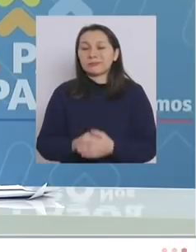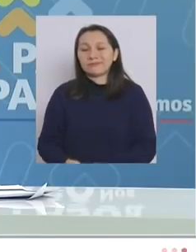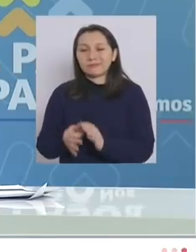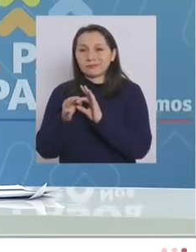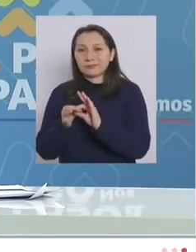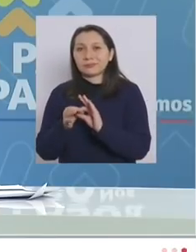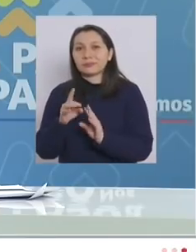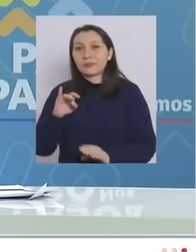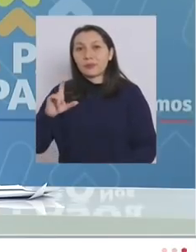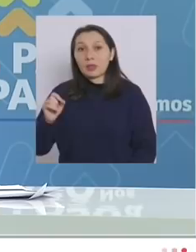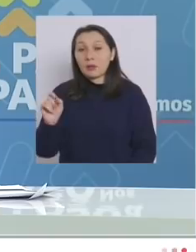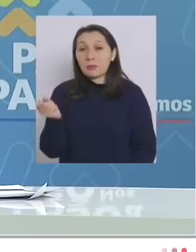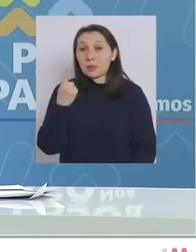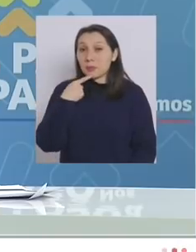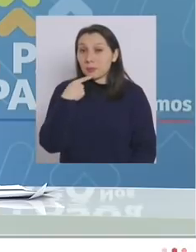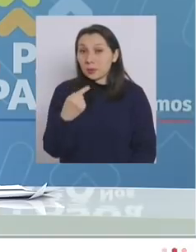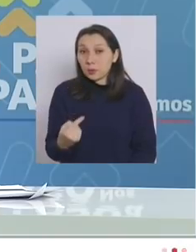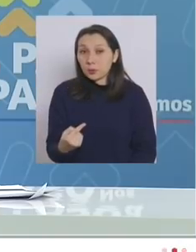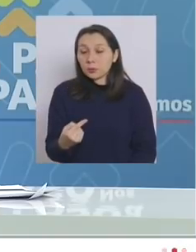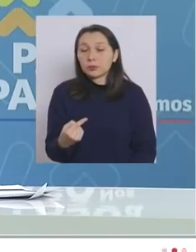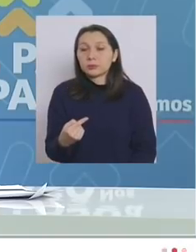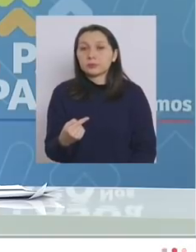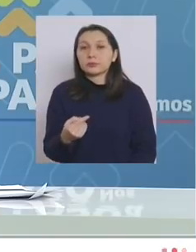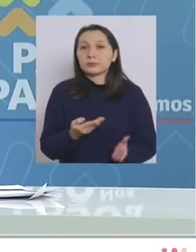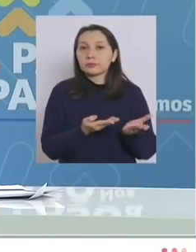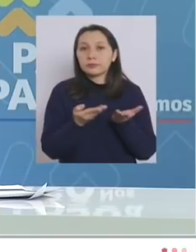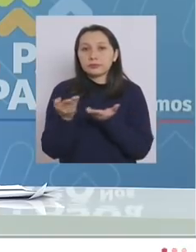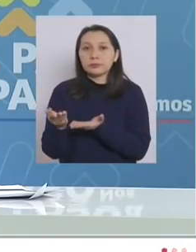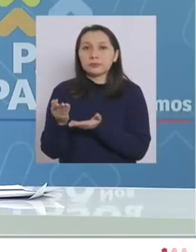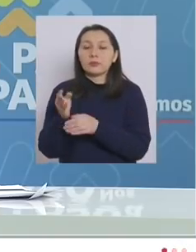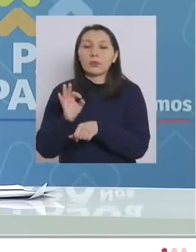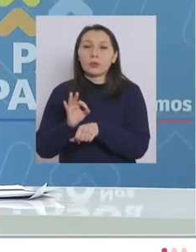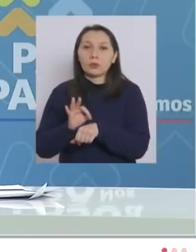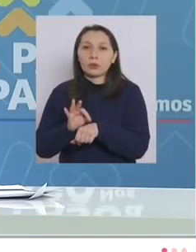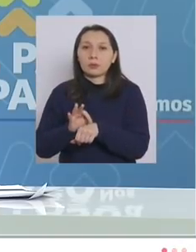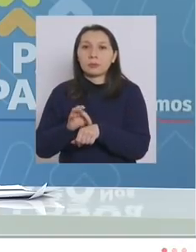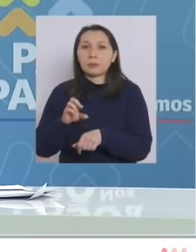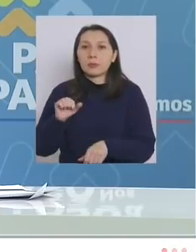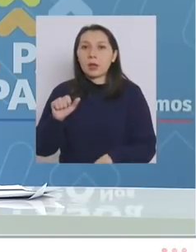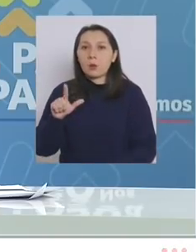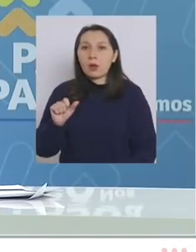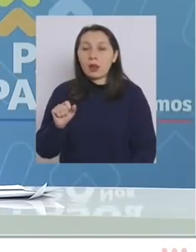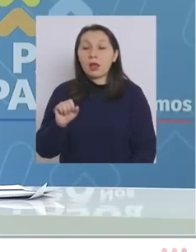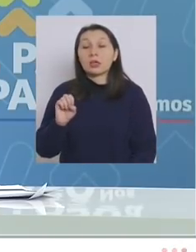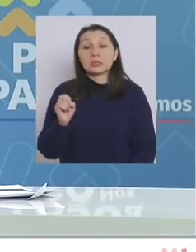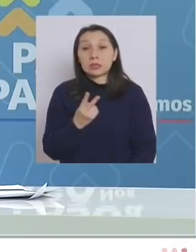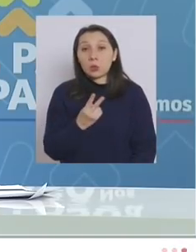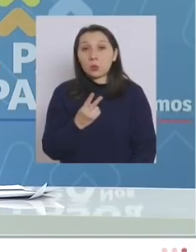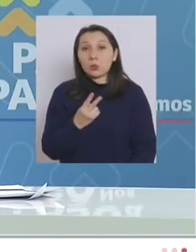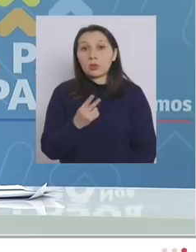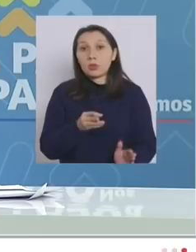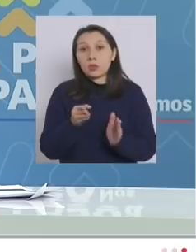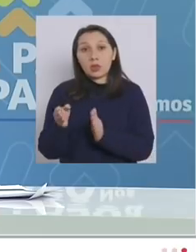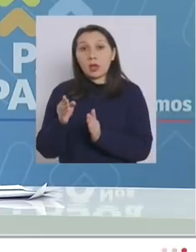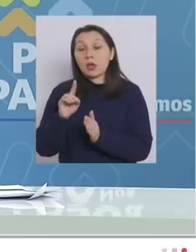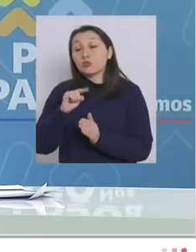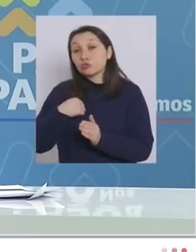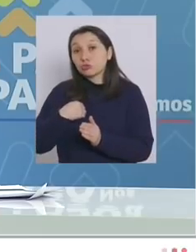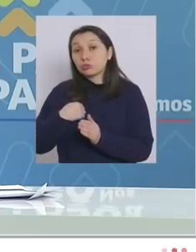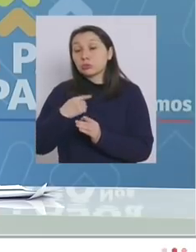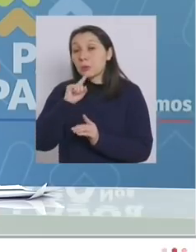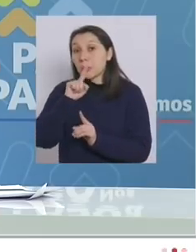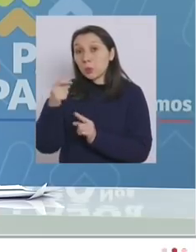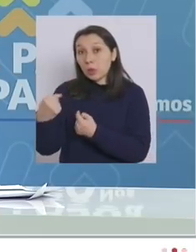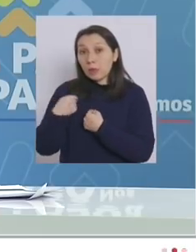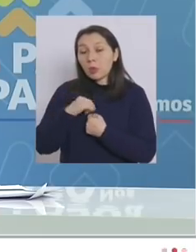primera parte de la pregunta se la voy a ceder a la doctora Paula Daza y la segunda parte, como soy yo